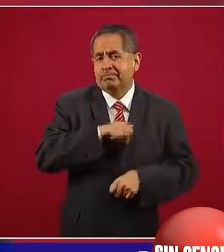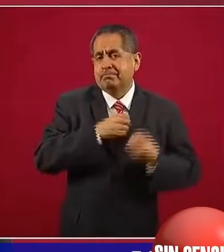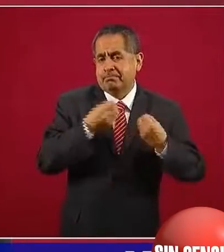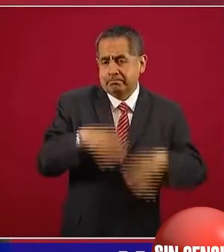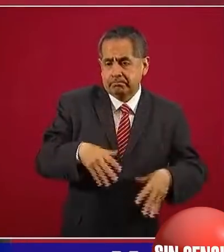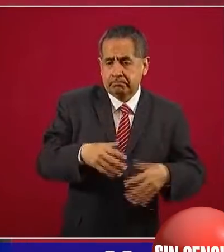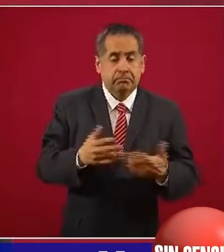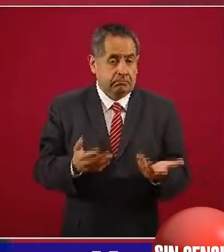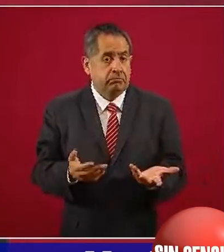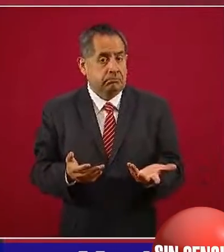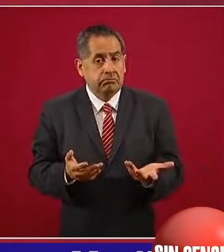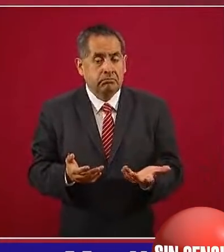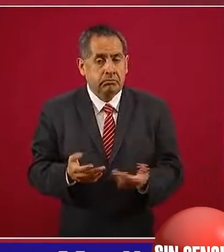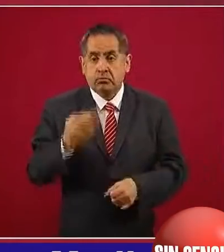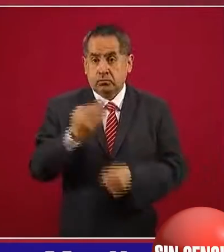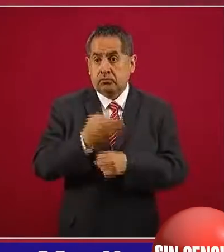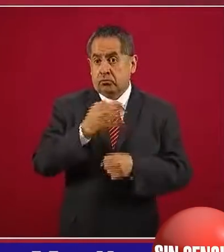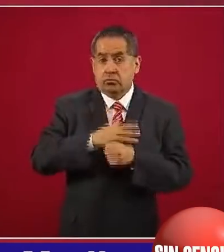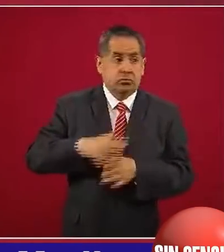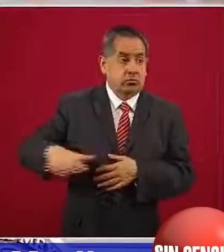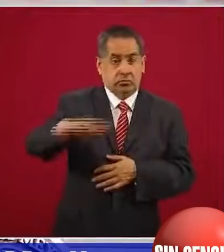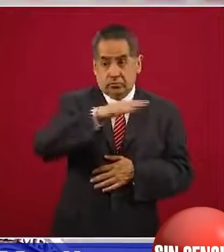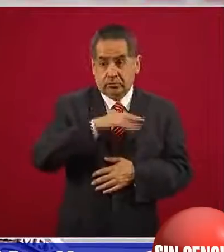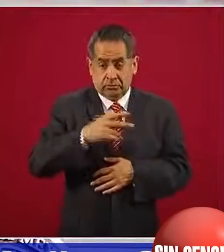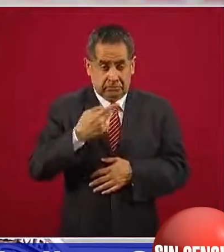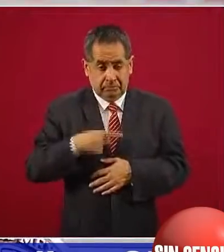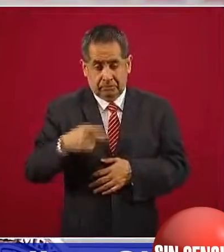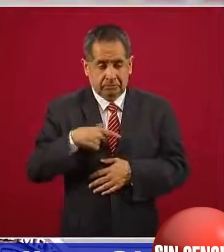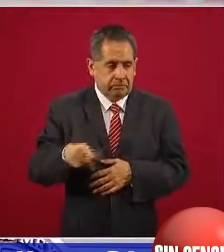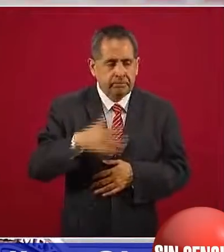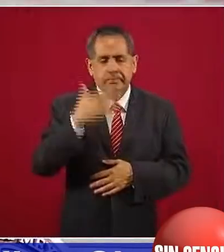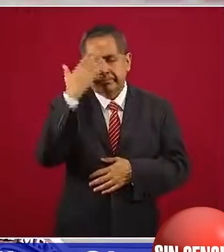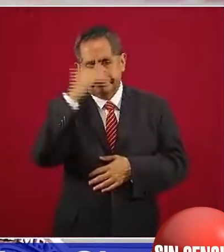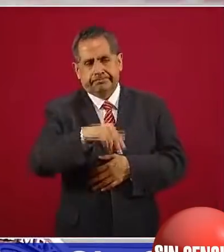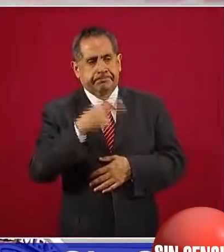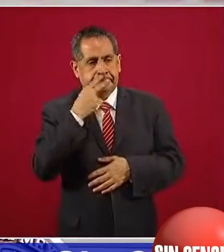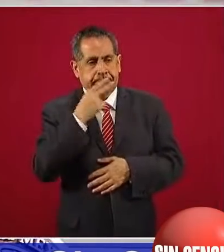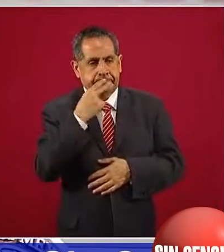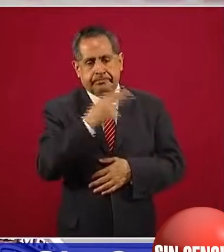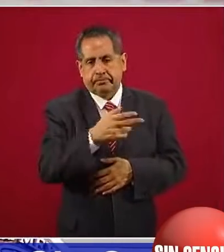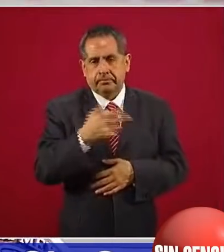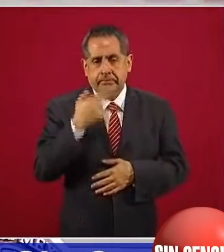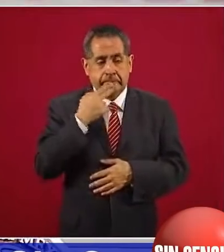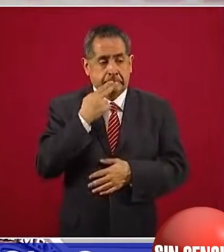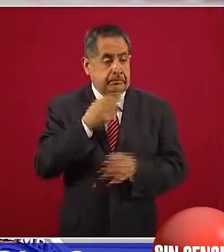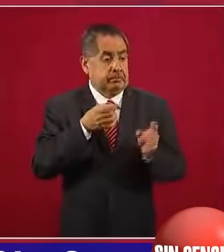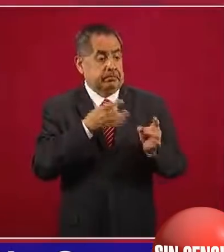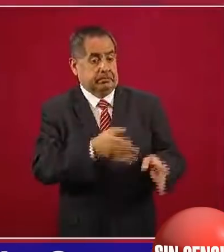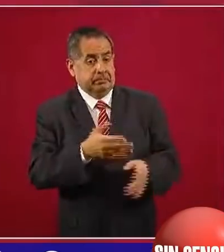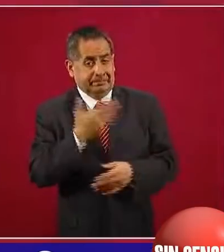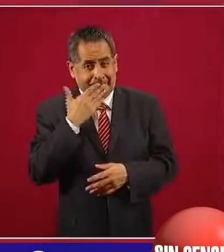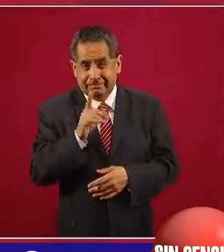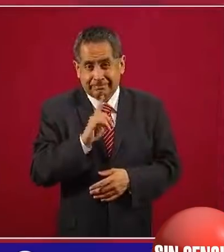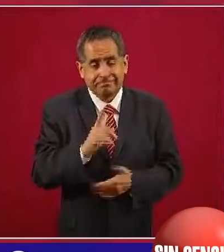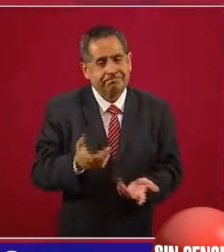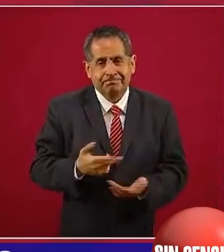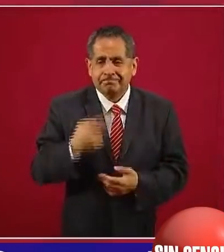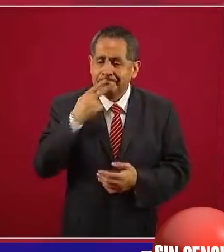segmentos de la sociedad podrían argumentar que el tabaco es un producto saludable. No, no lo es un producto